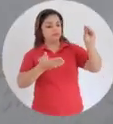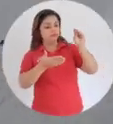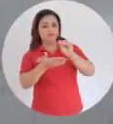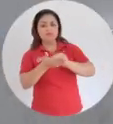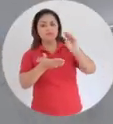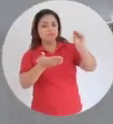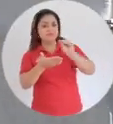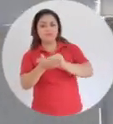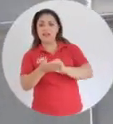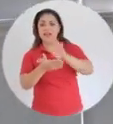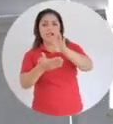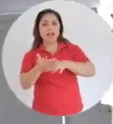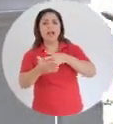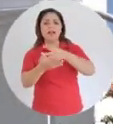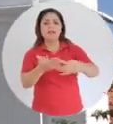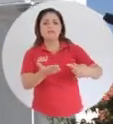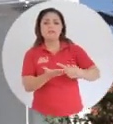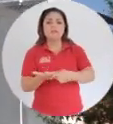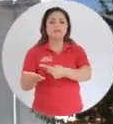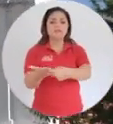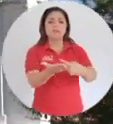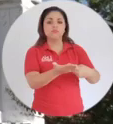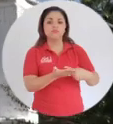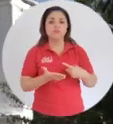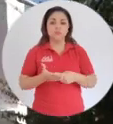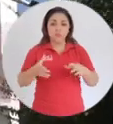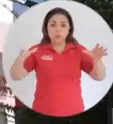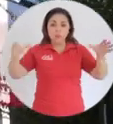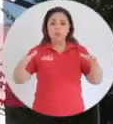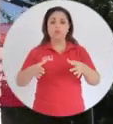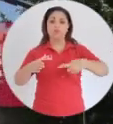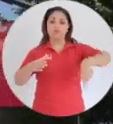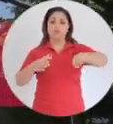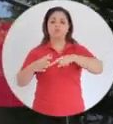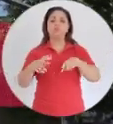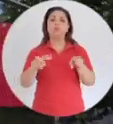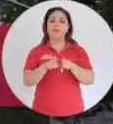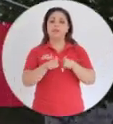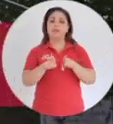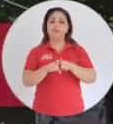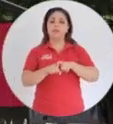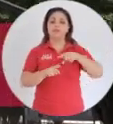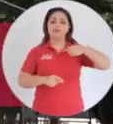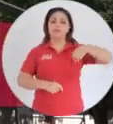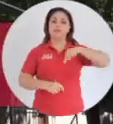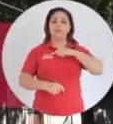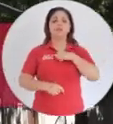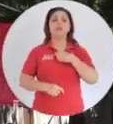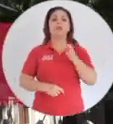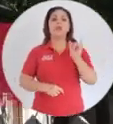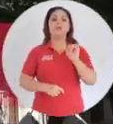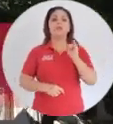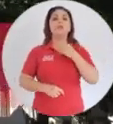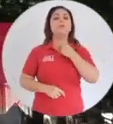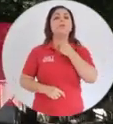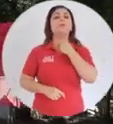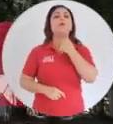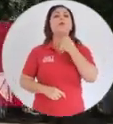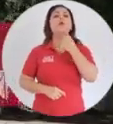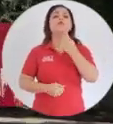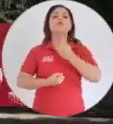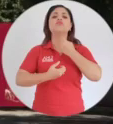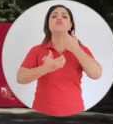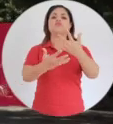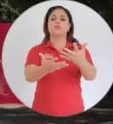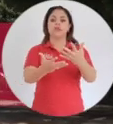agenda, de discusión como gremio, pero también como voceros y voceras de las ciencias sociales